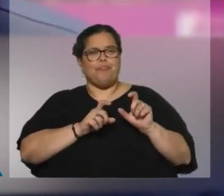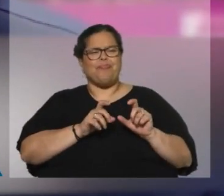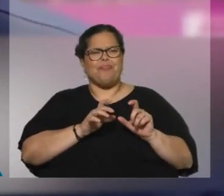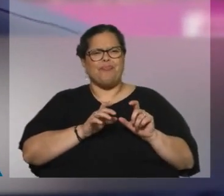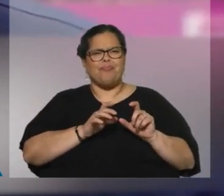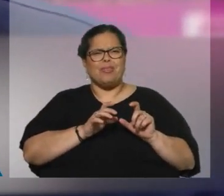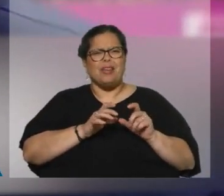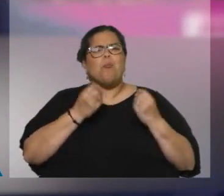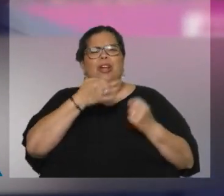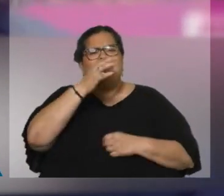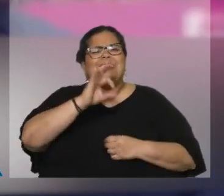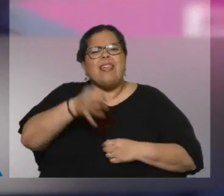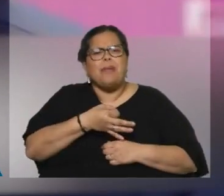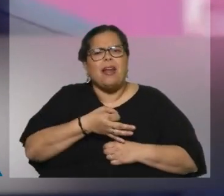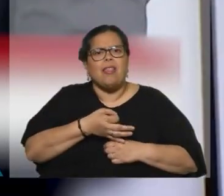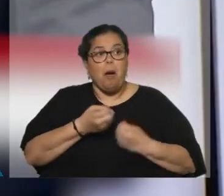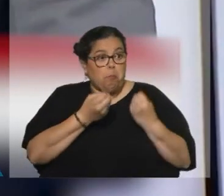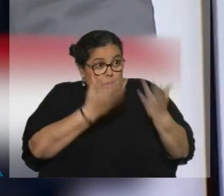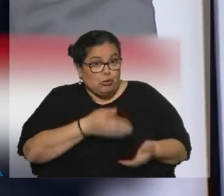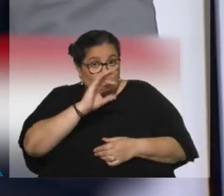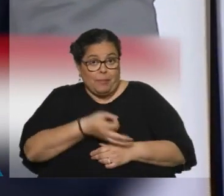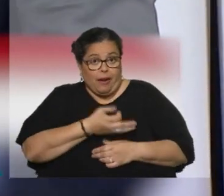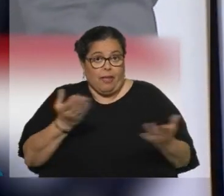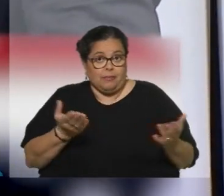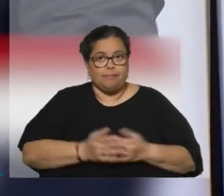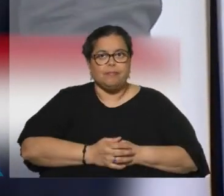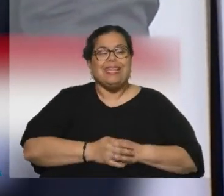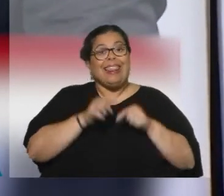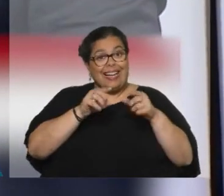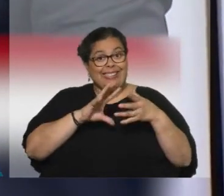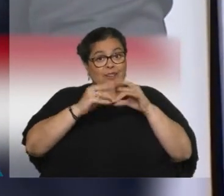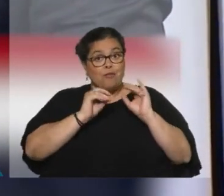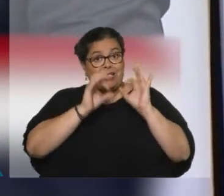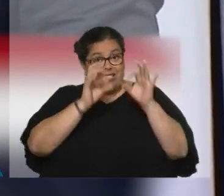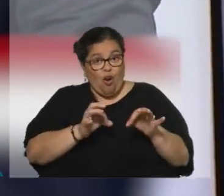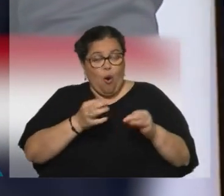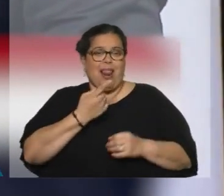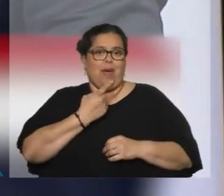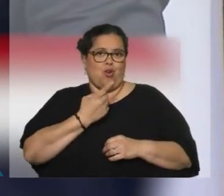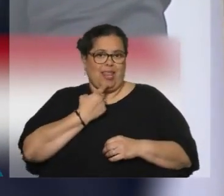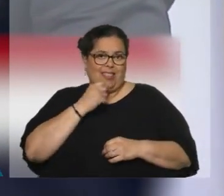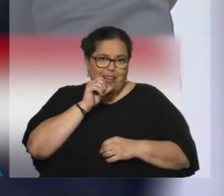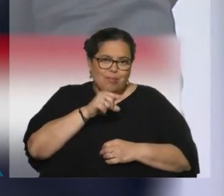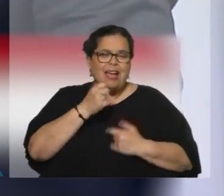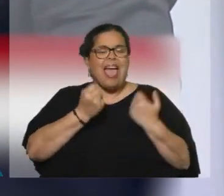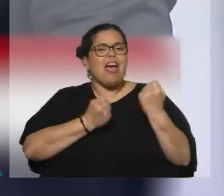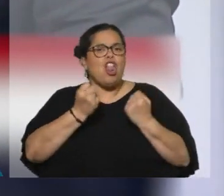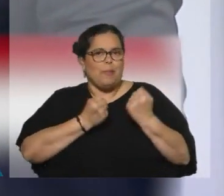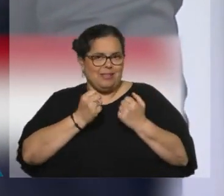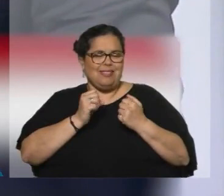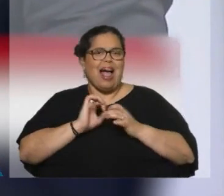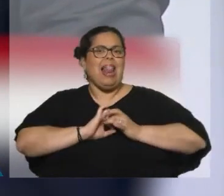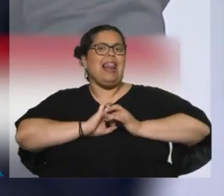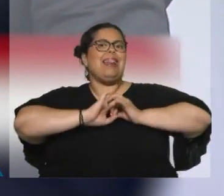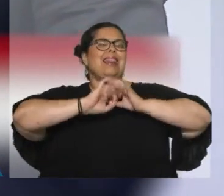le pones de digamos porque son una de esa manera llegó a la política este economista liberal libertario según el mismo se